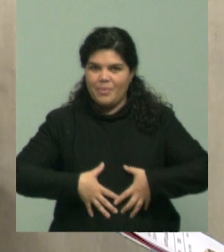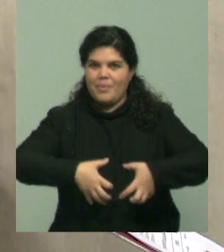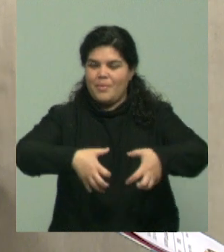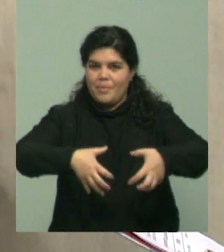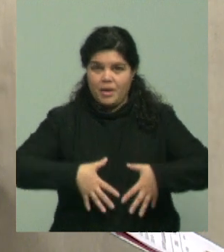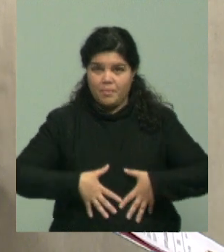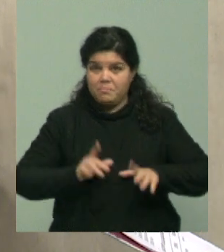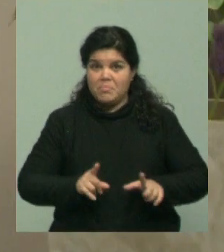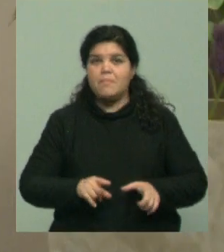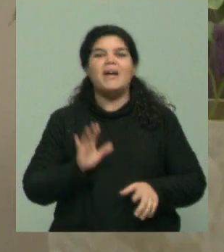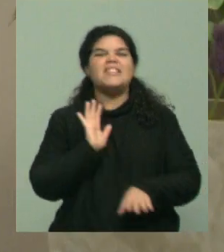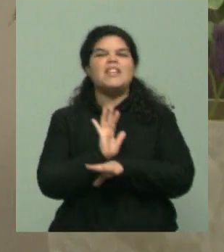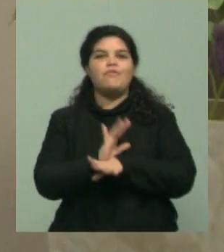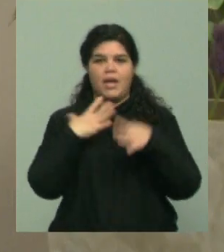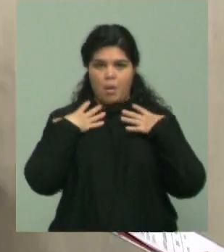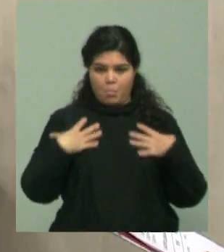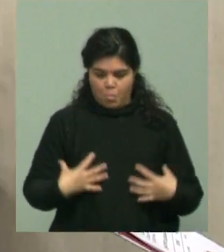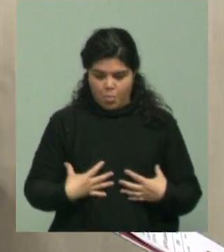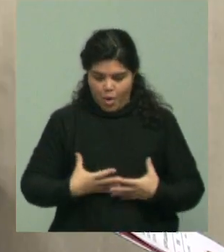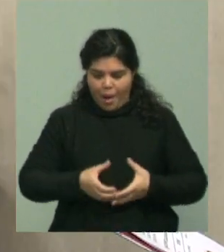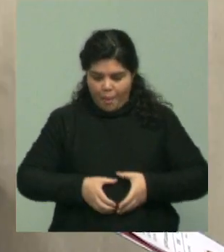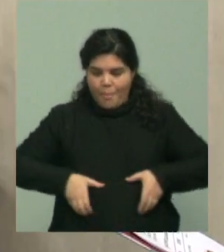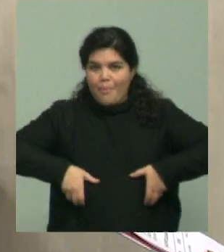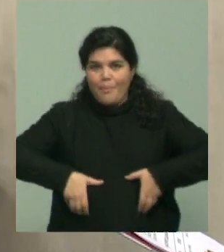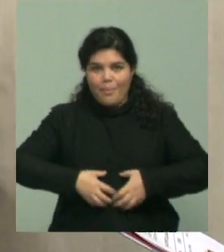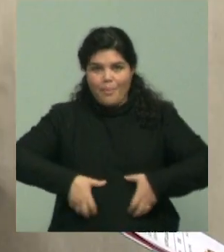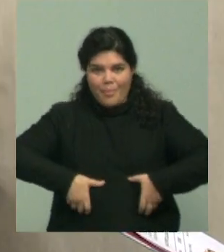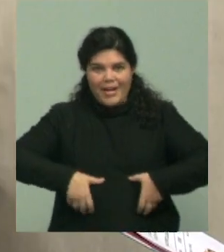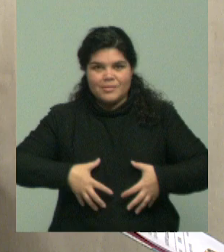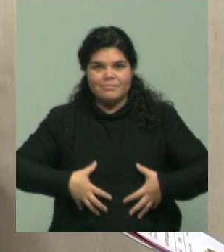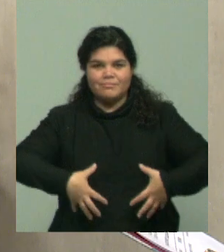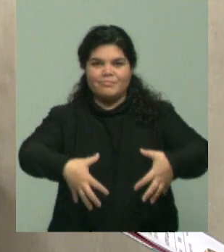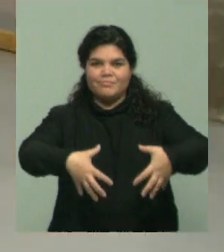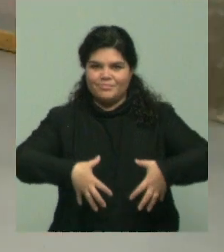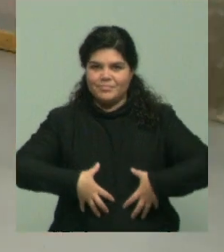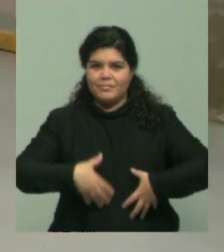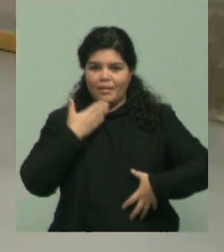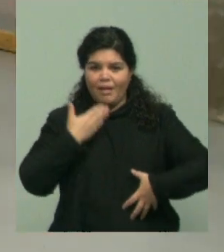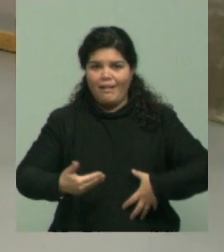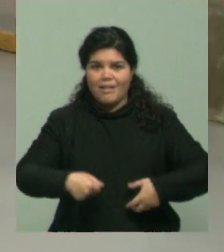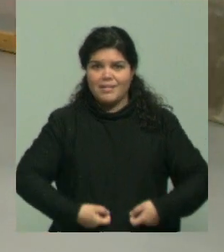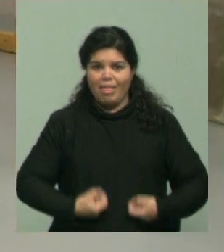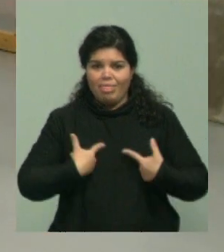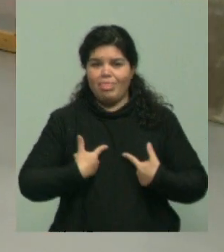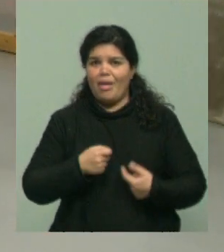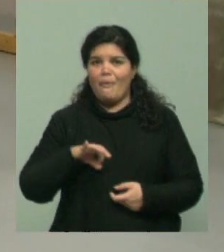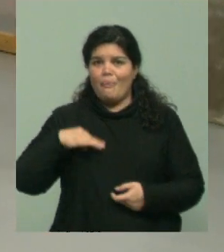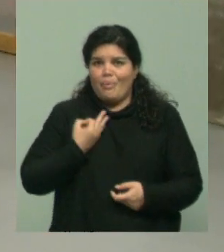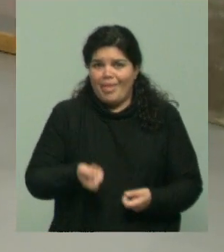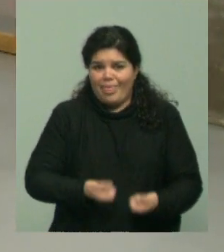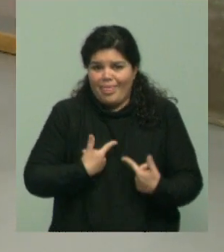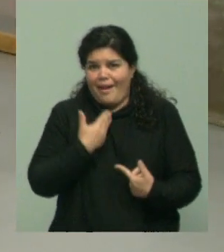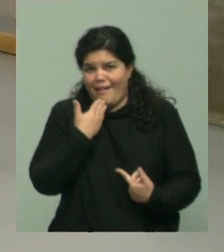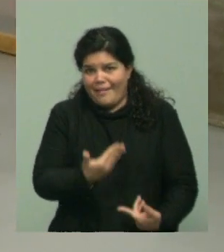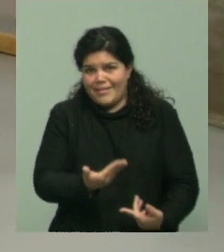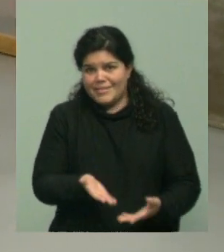de los pulmones. Y es mágico porque realmente es lo que nos mantiene vivos. Tal cual. Entender eso. Bueno,